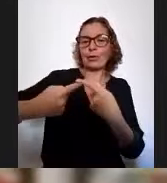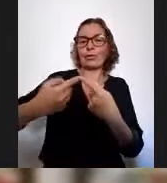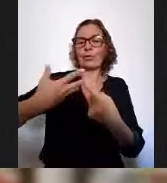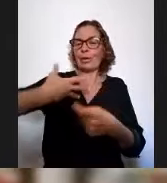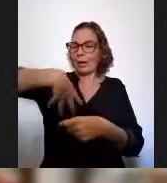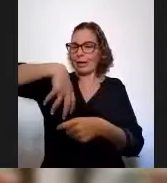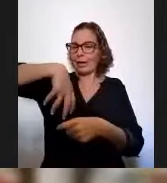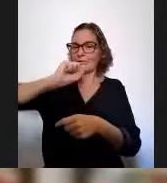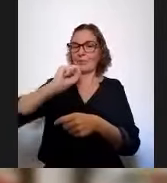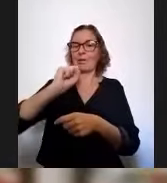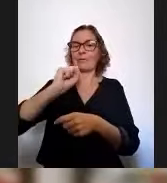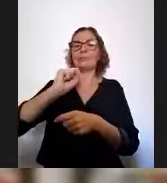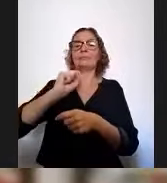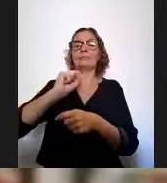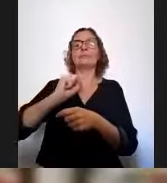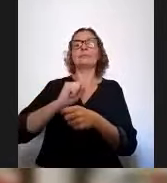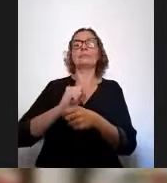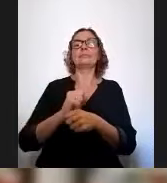adelante.